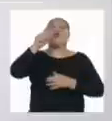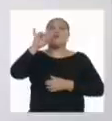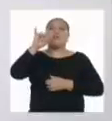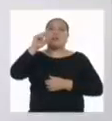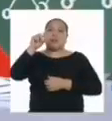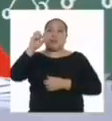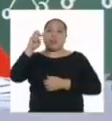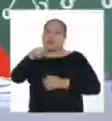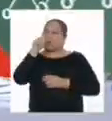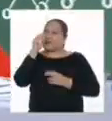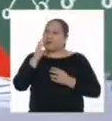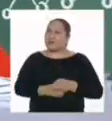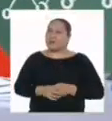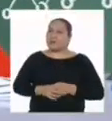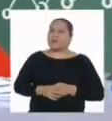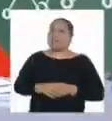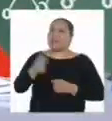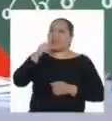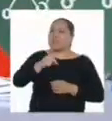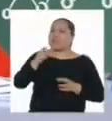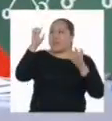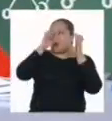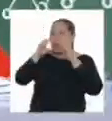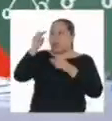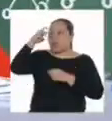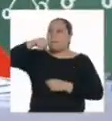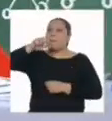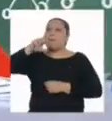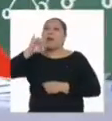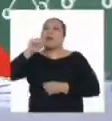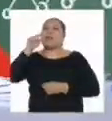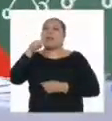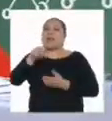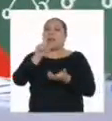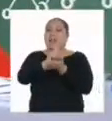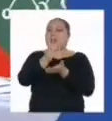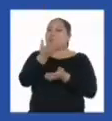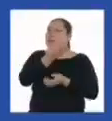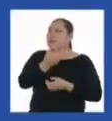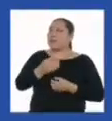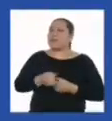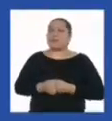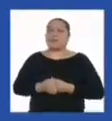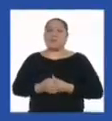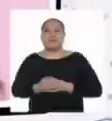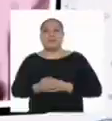eso resuelva tu duda. Y esta duda viene de María, desde la ciudad de Lima.